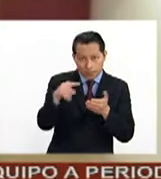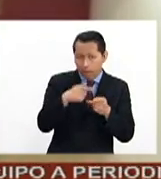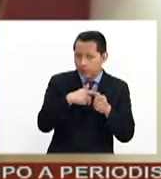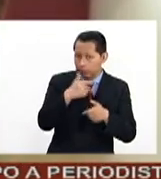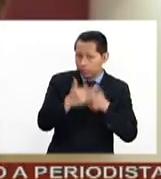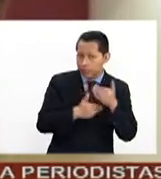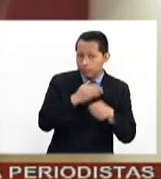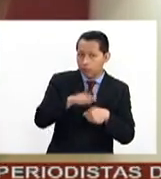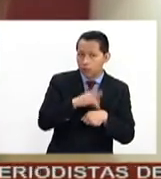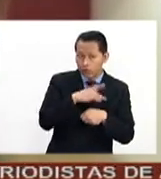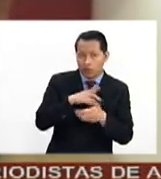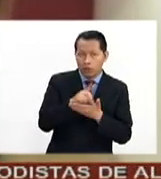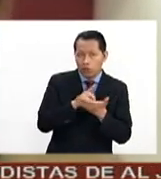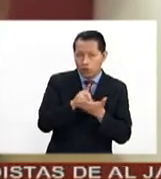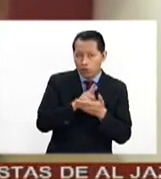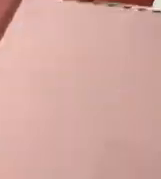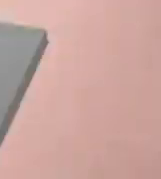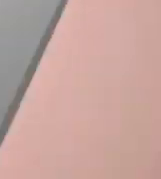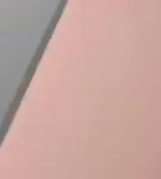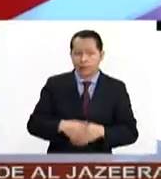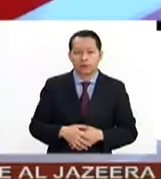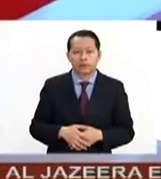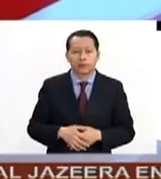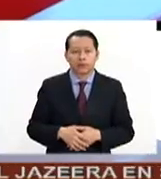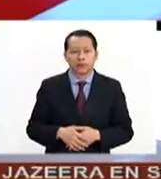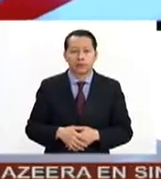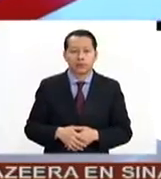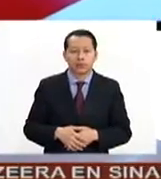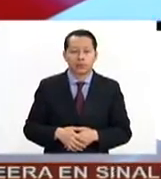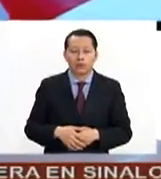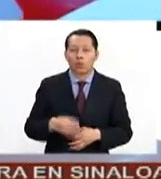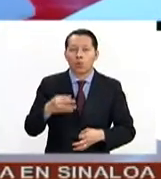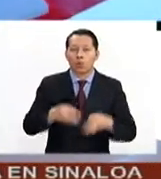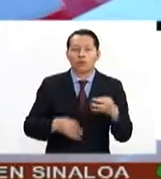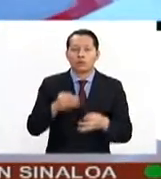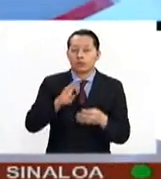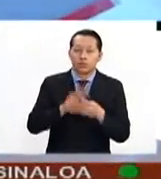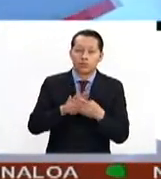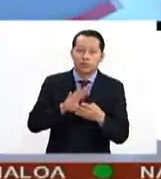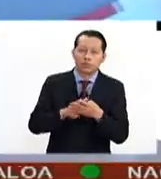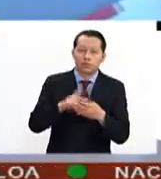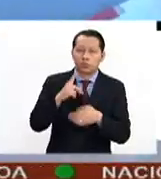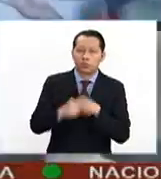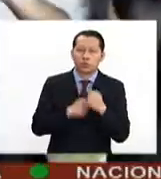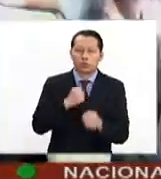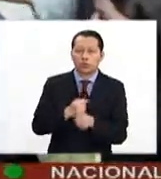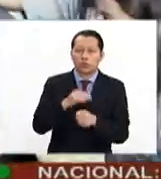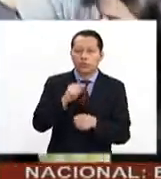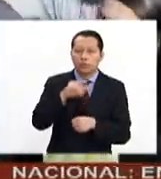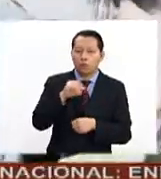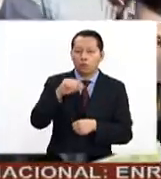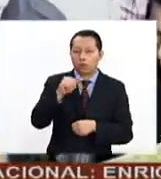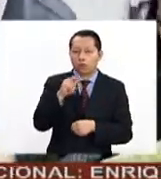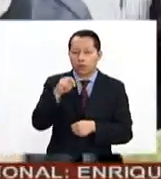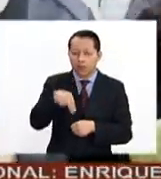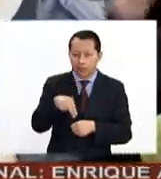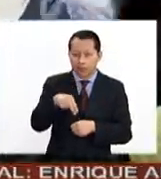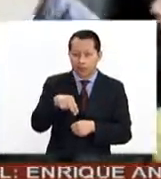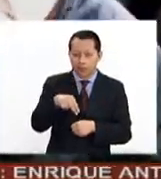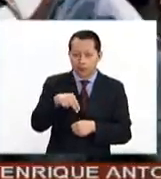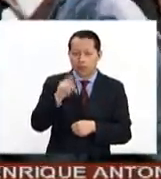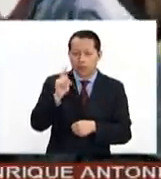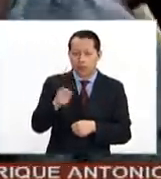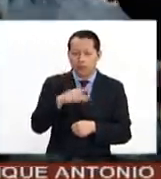proceso por tráfico de drogas. Un juez dictó prisión preventiva por 1 año a Mauricio Martín